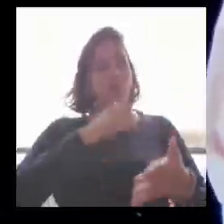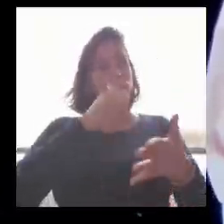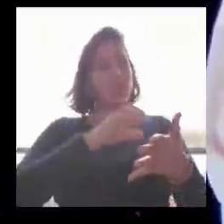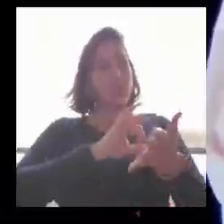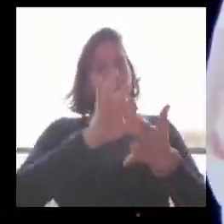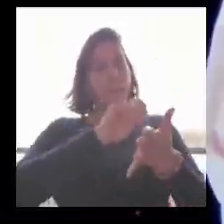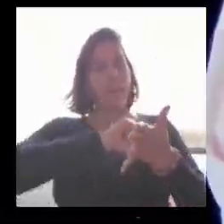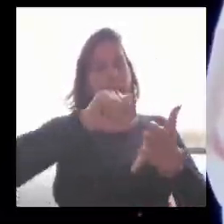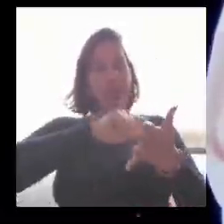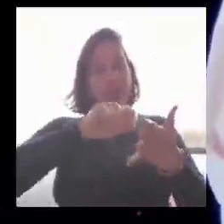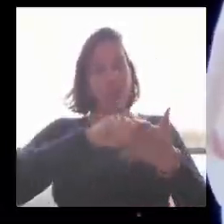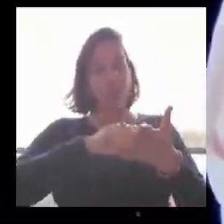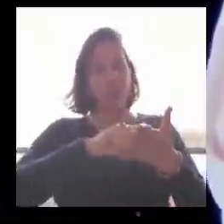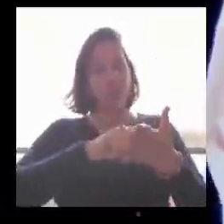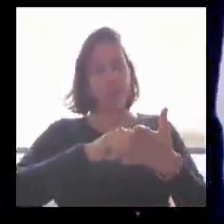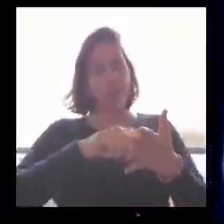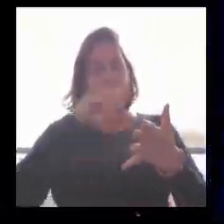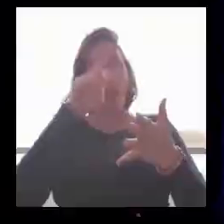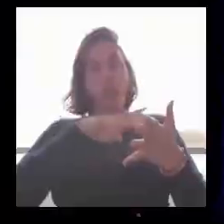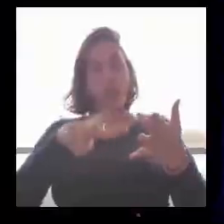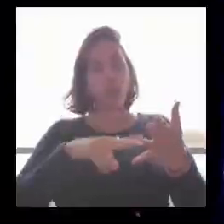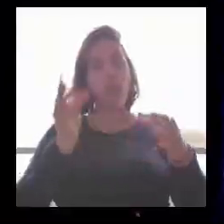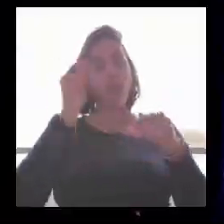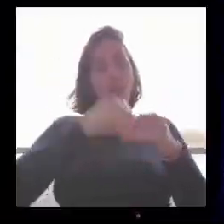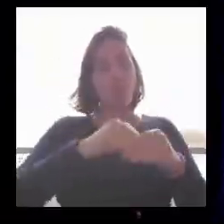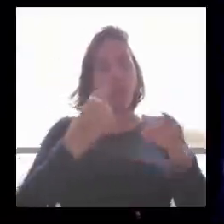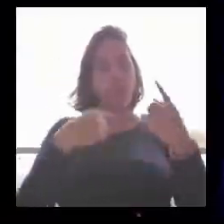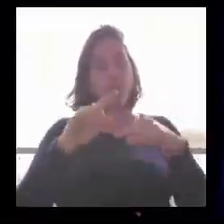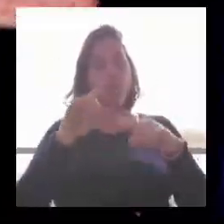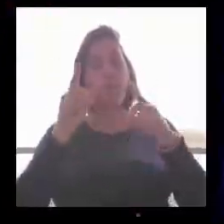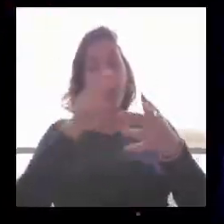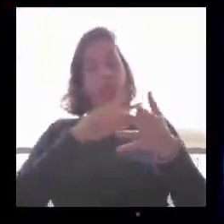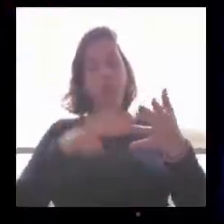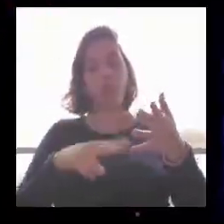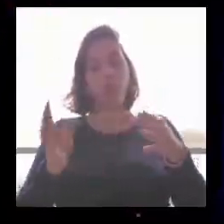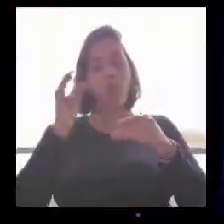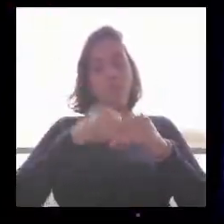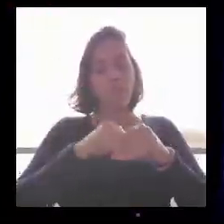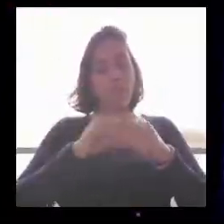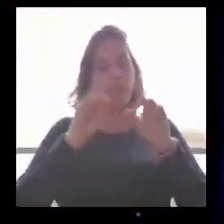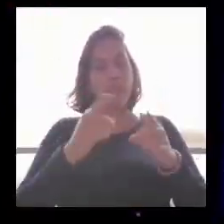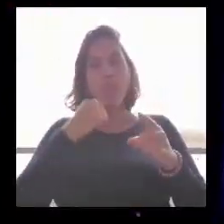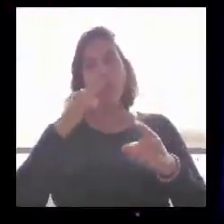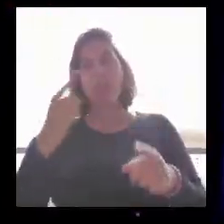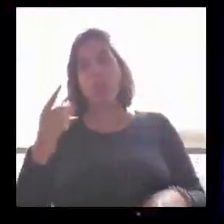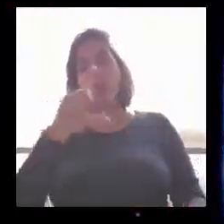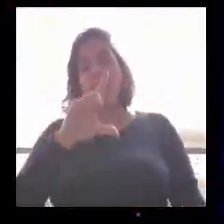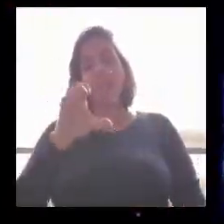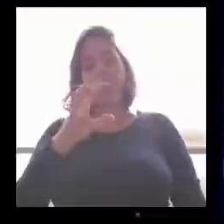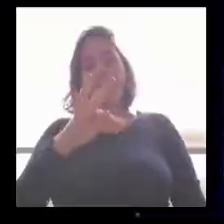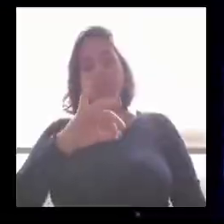acceso. La lectura involucra eso, pero la lectura también involucra todo lo que comentó Leticia, que